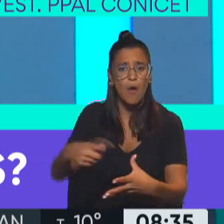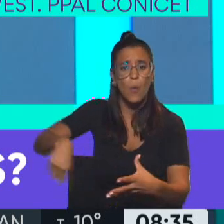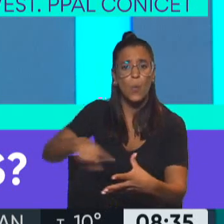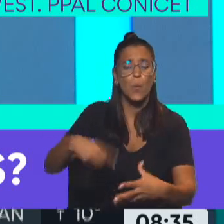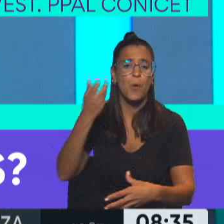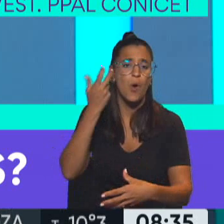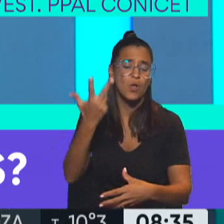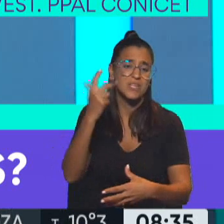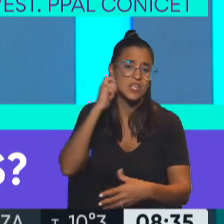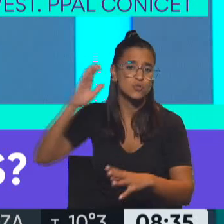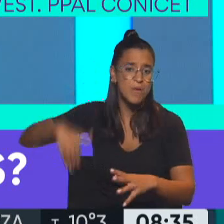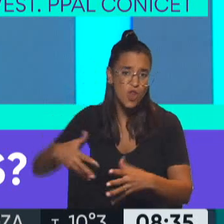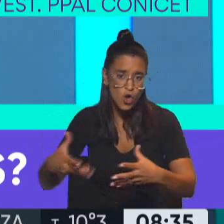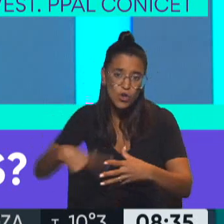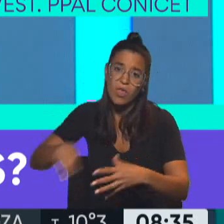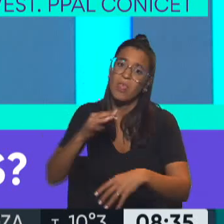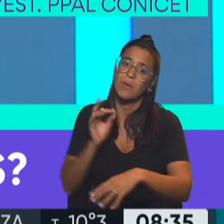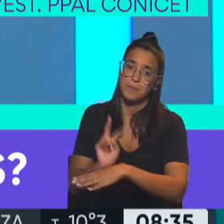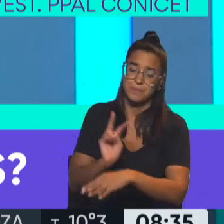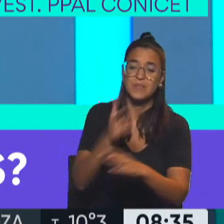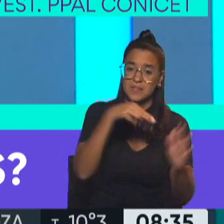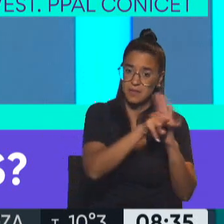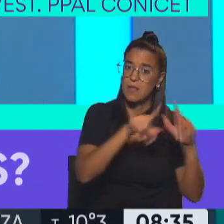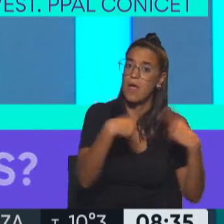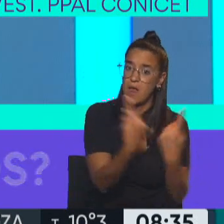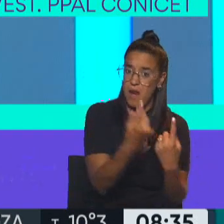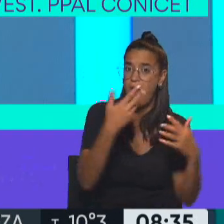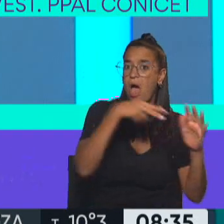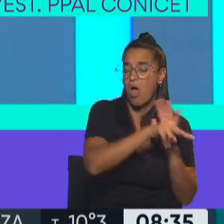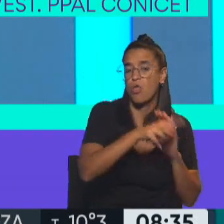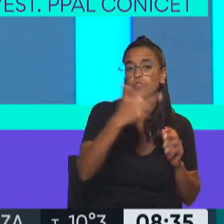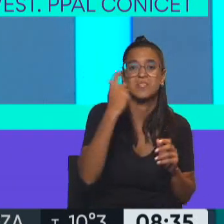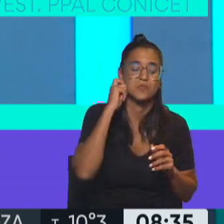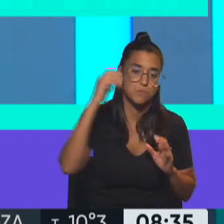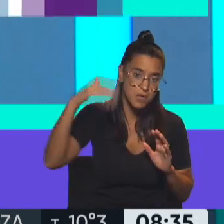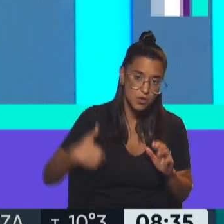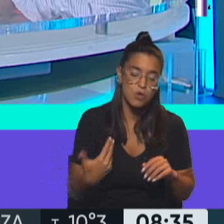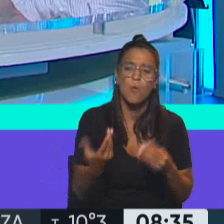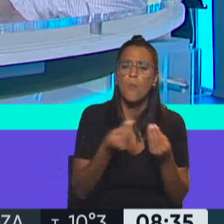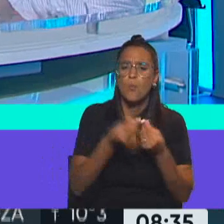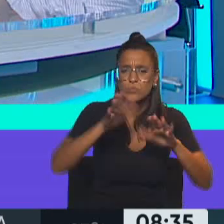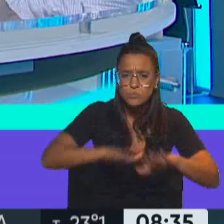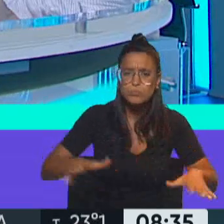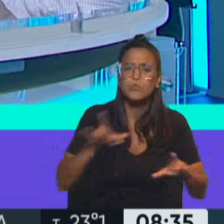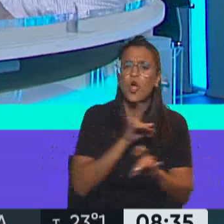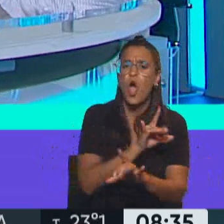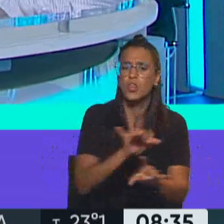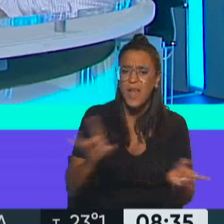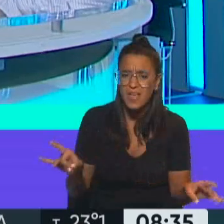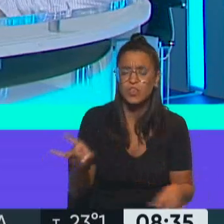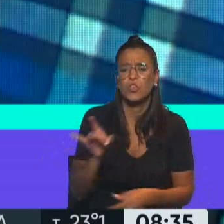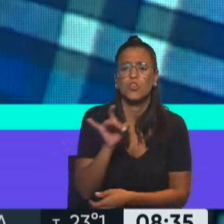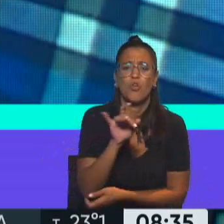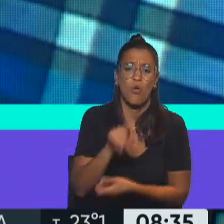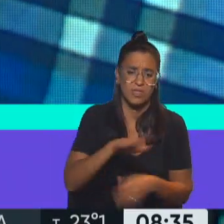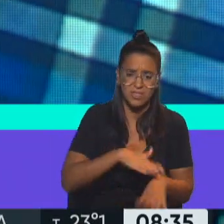hay que cuidarlos. Y hay internados menores de 3 años. ¿Qué le decimos a los cientos de miles de pibes que se han contagiado en todo